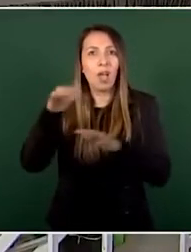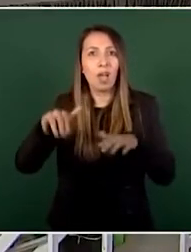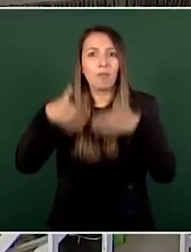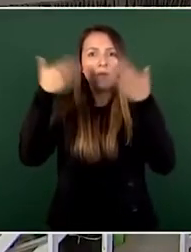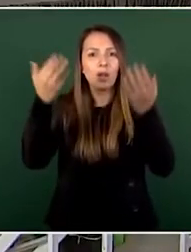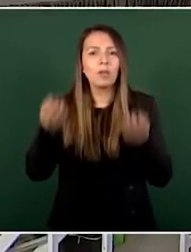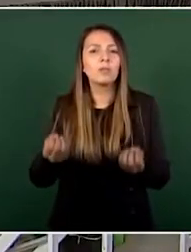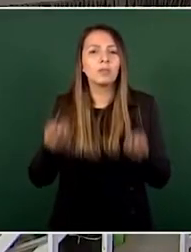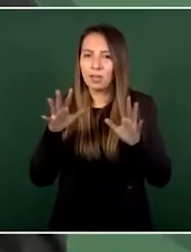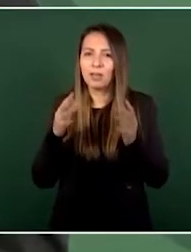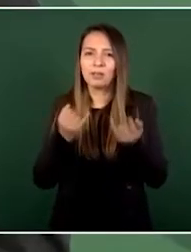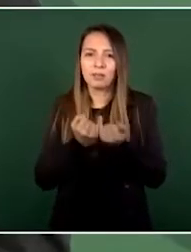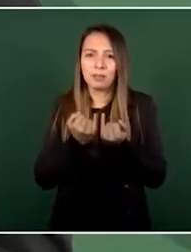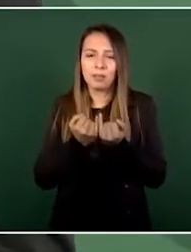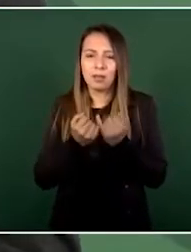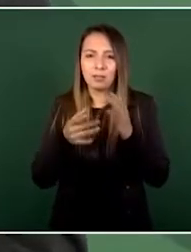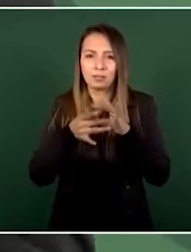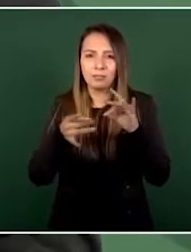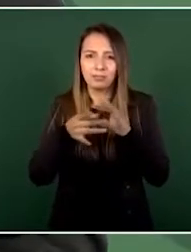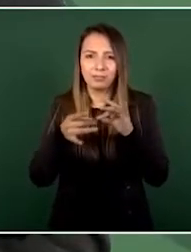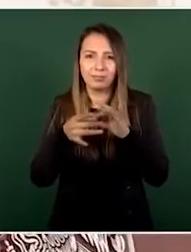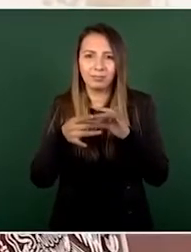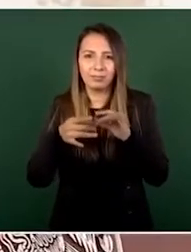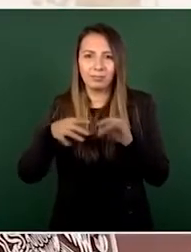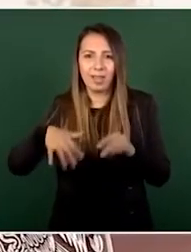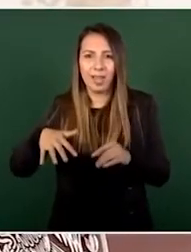Ya también aclaré de los